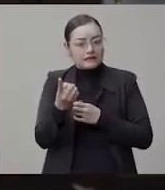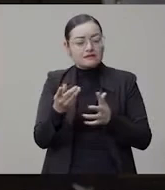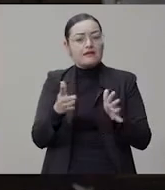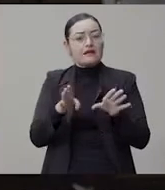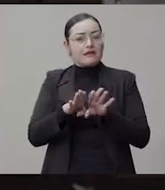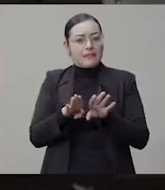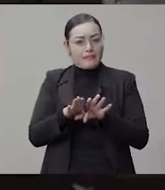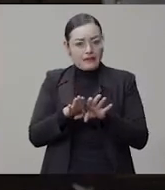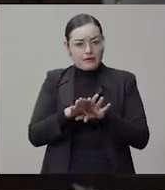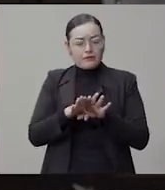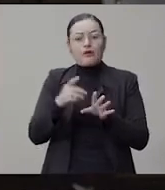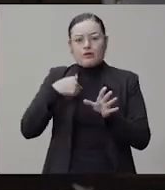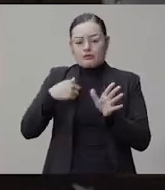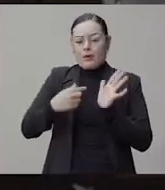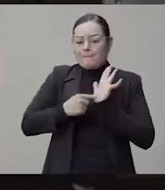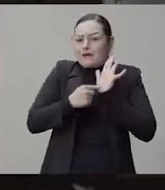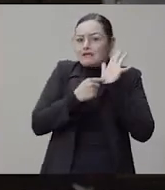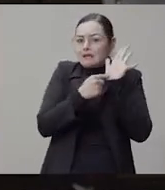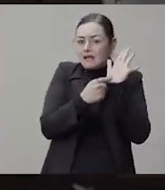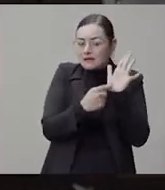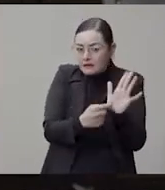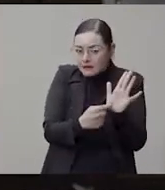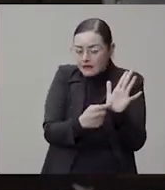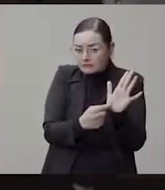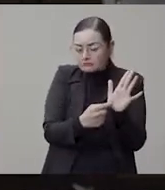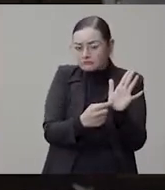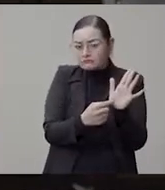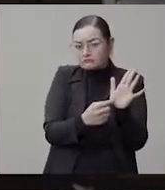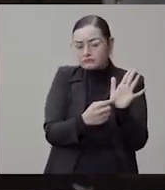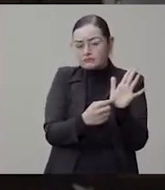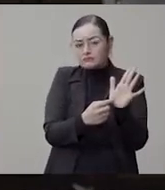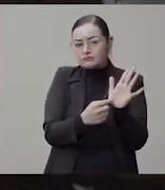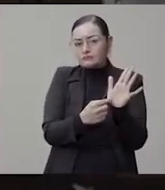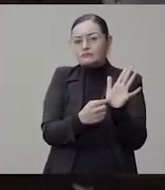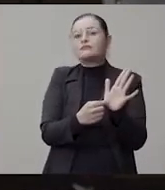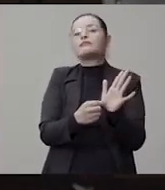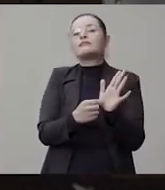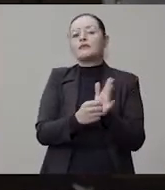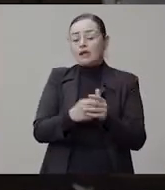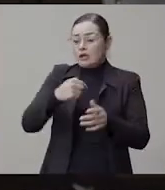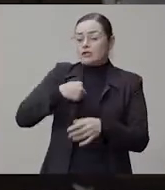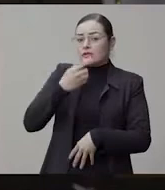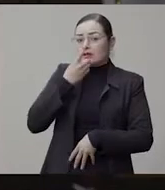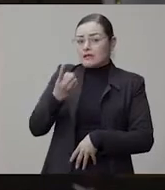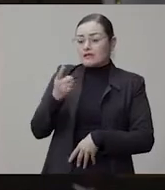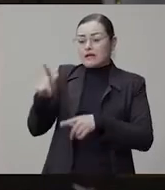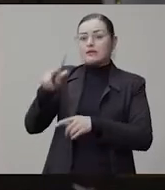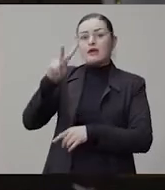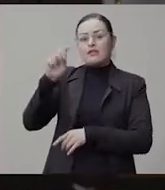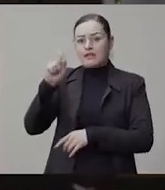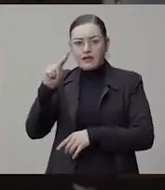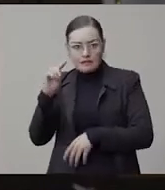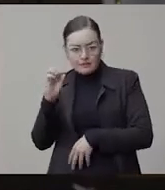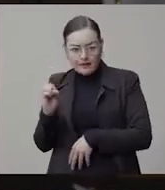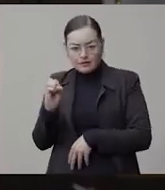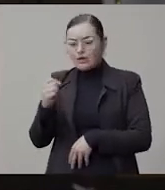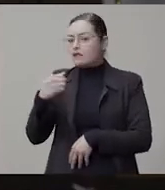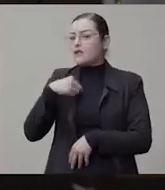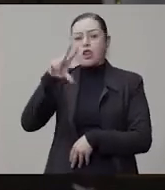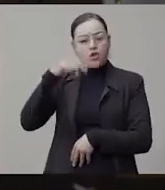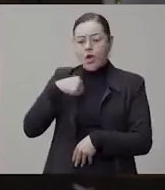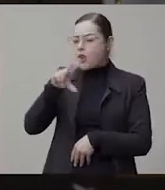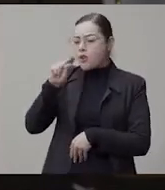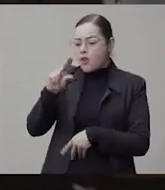en los recursos que presenten en tres momentos fue legal el veto que ejercía al no